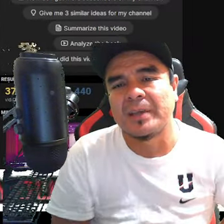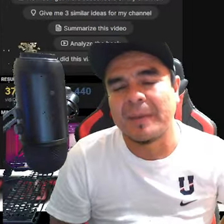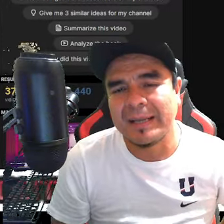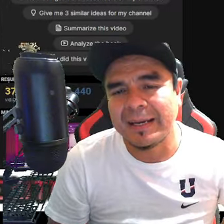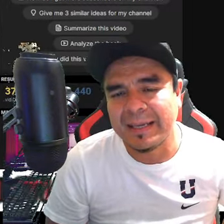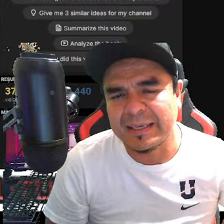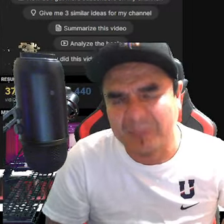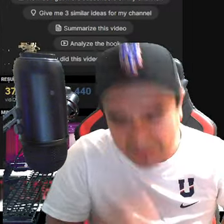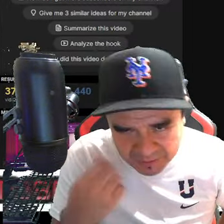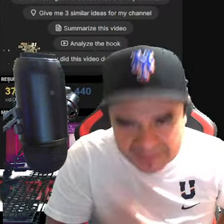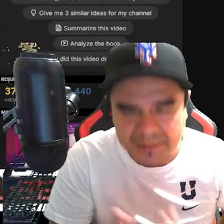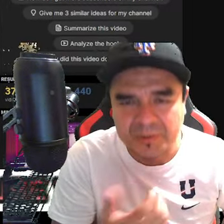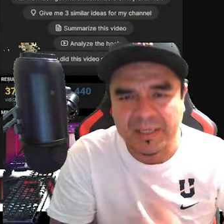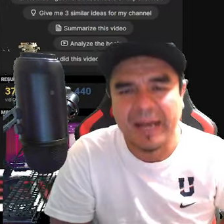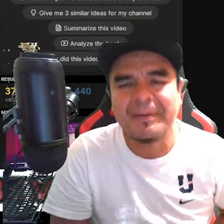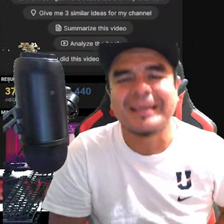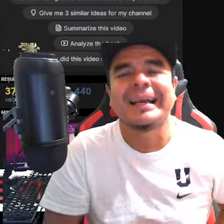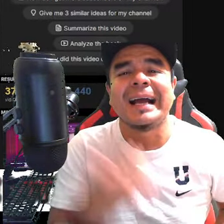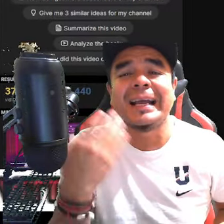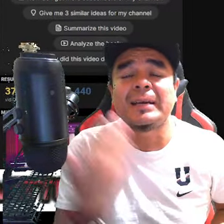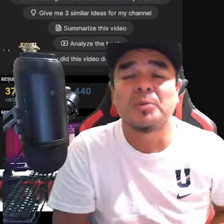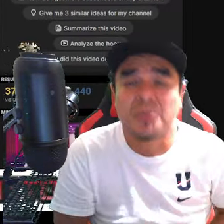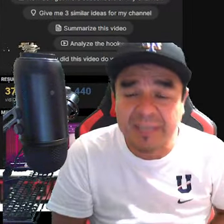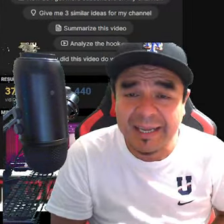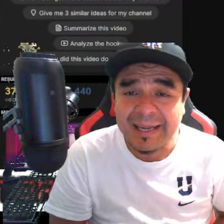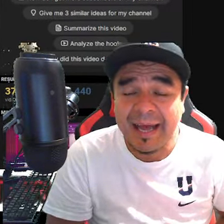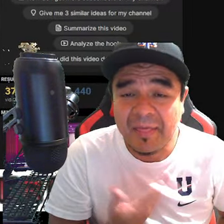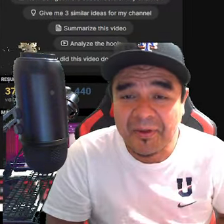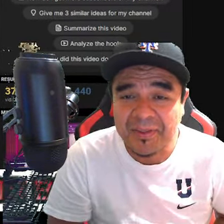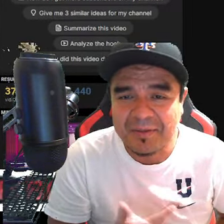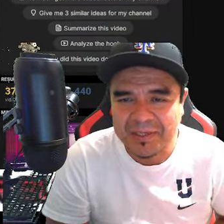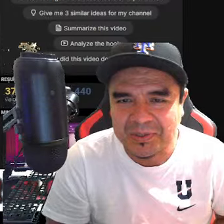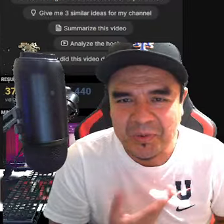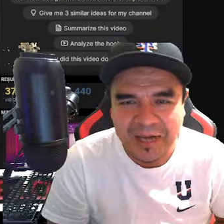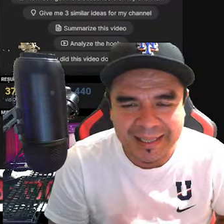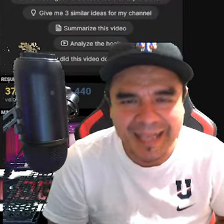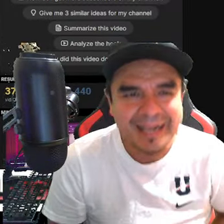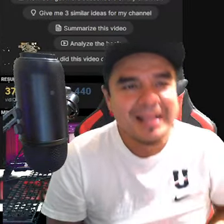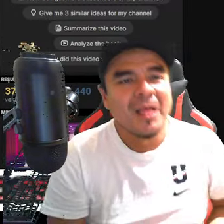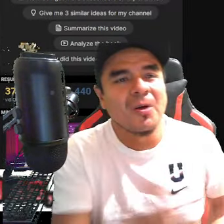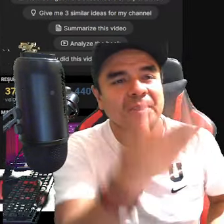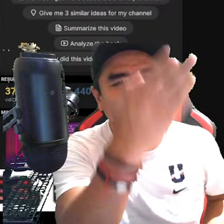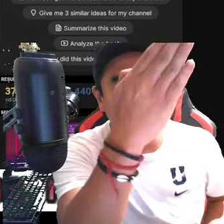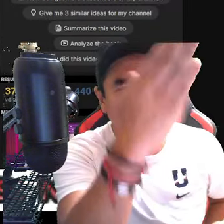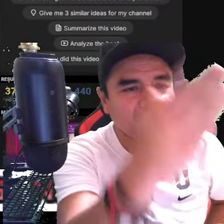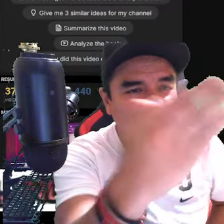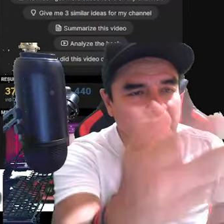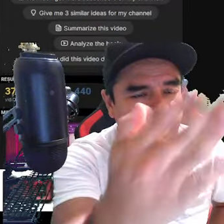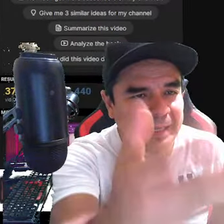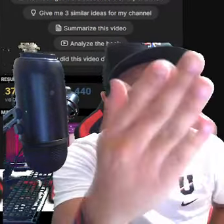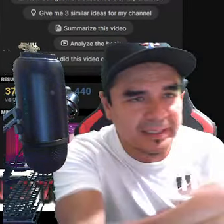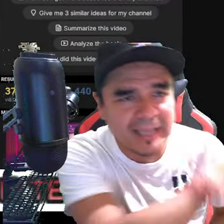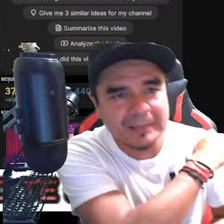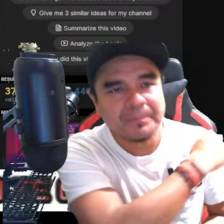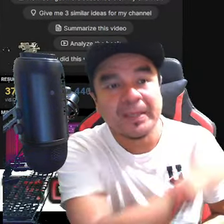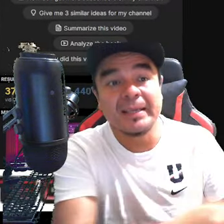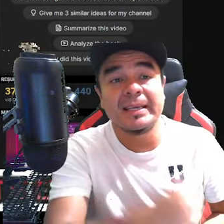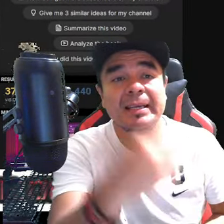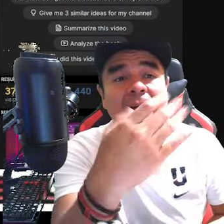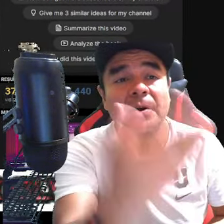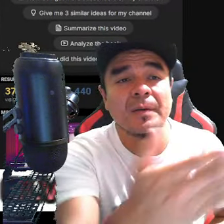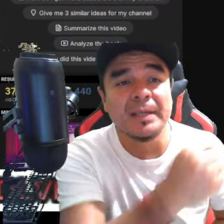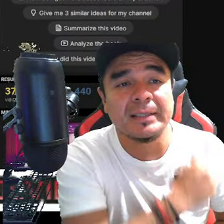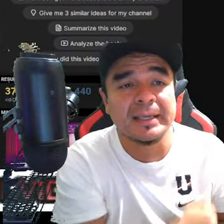Quiero que me conteste, doña María Reyes. Contésteme usted. A ver, ¿usted a dónde ha visto un canal donde pongan el chat